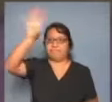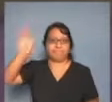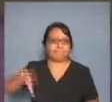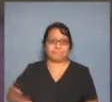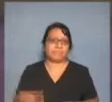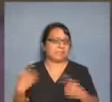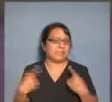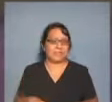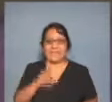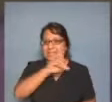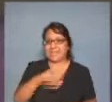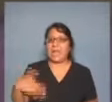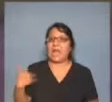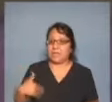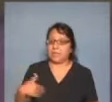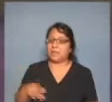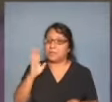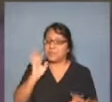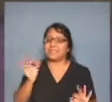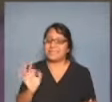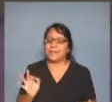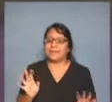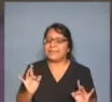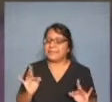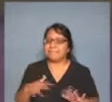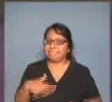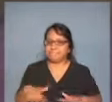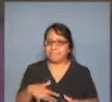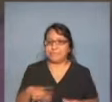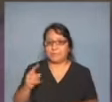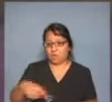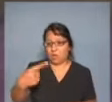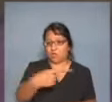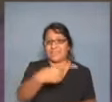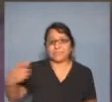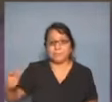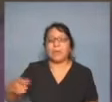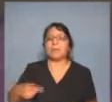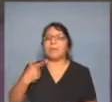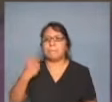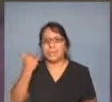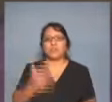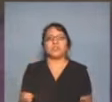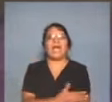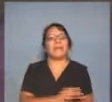Así que va a ser una jornada un tanto complicada si vi es la semana que viene recién pero también para ir anticipando